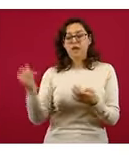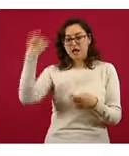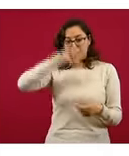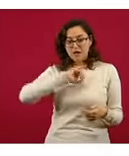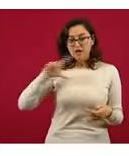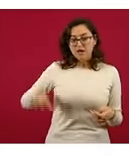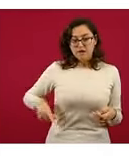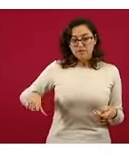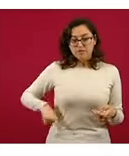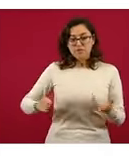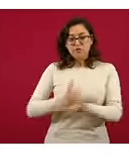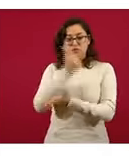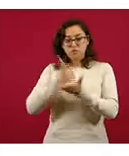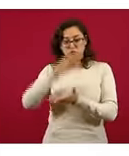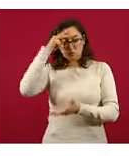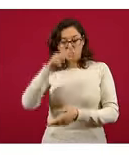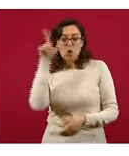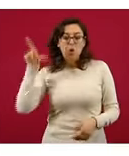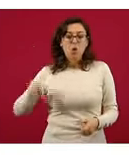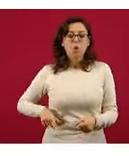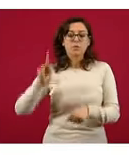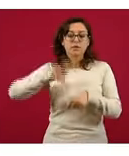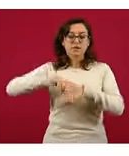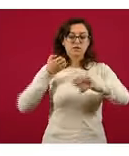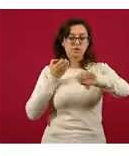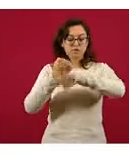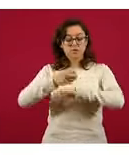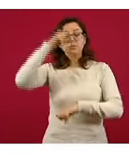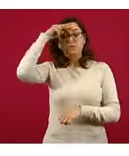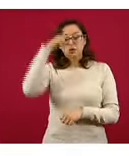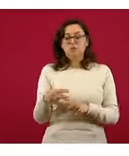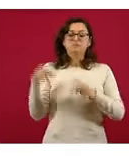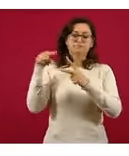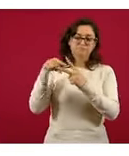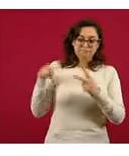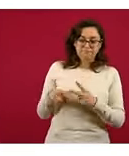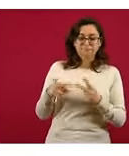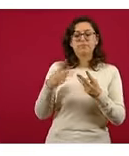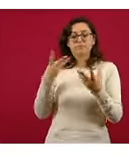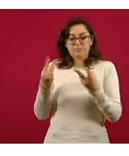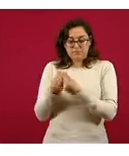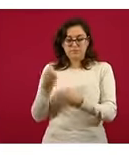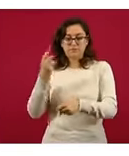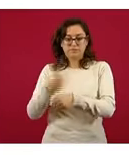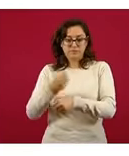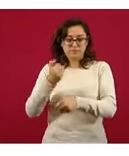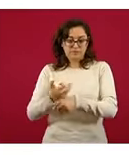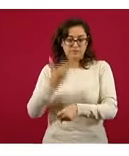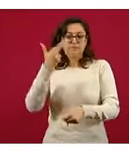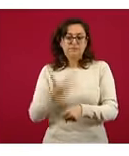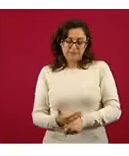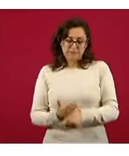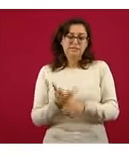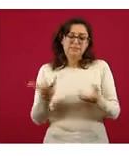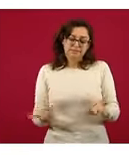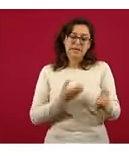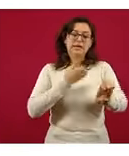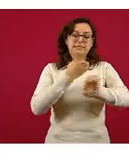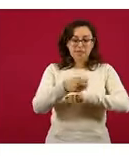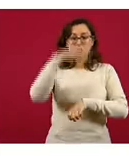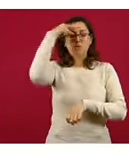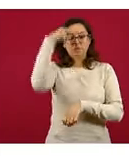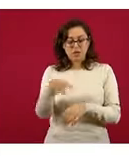de gobierno de la Ciudad de México y el gobernador del Estado de México con el subsecretario López-Gatell, el Estado de México y la Ciudad de